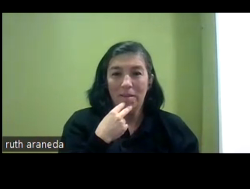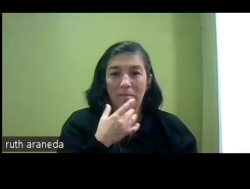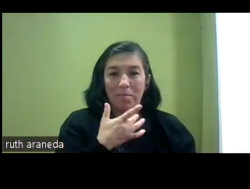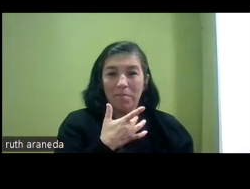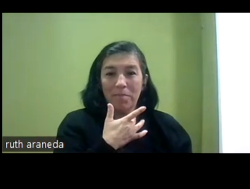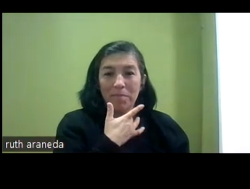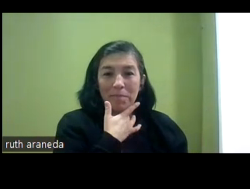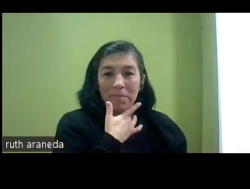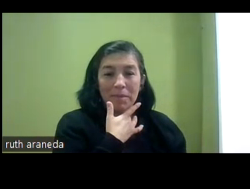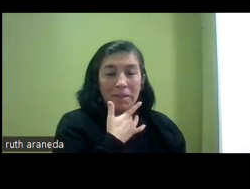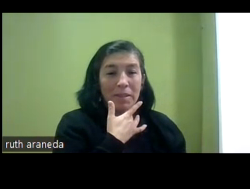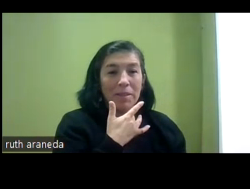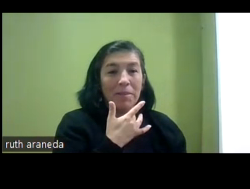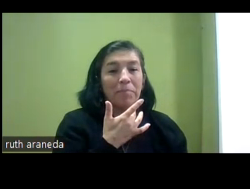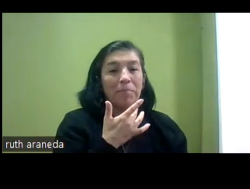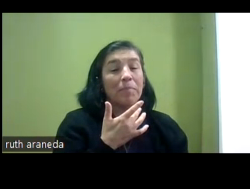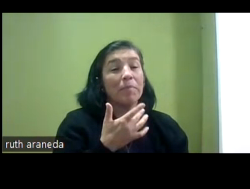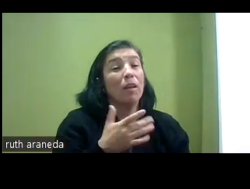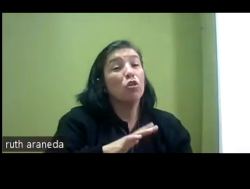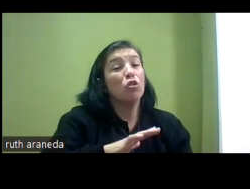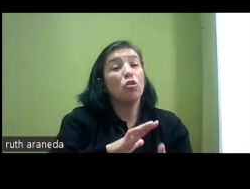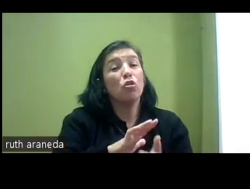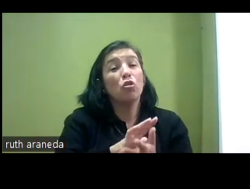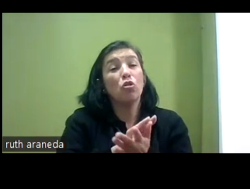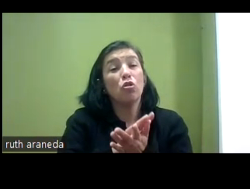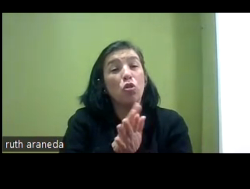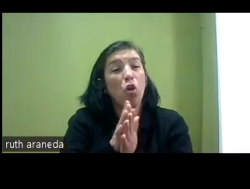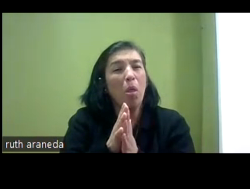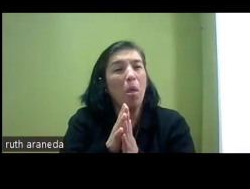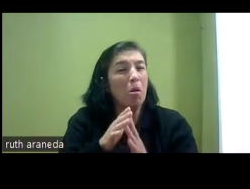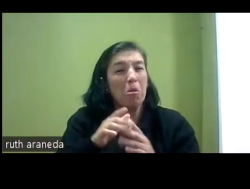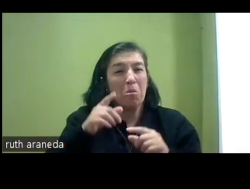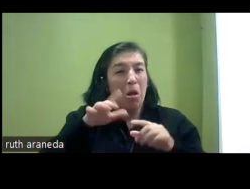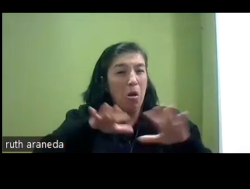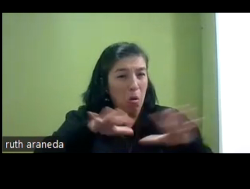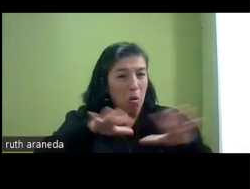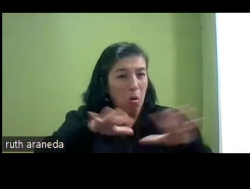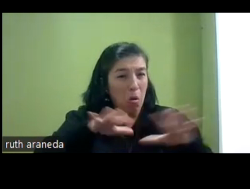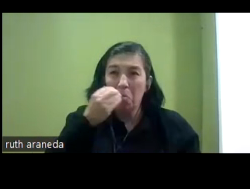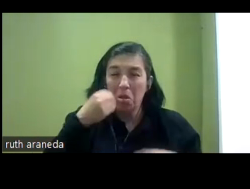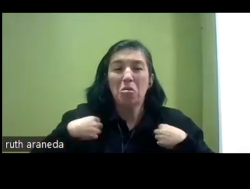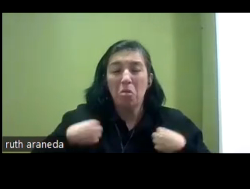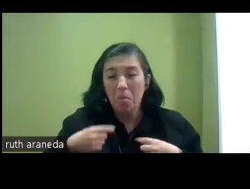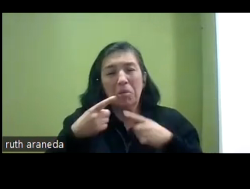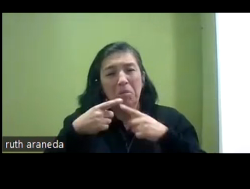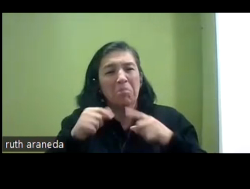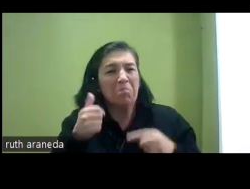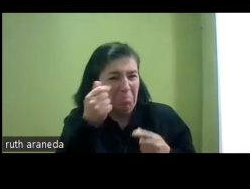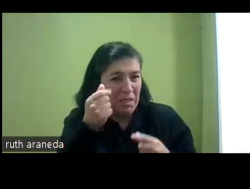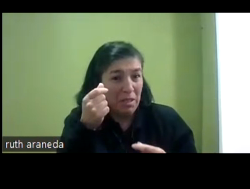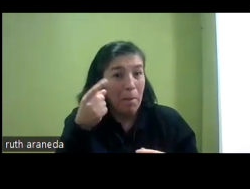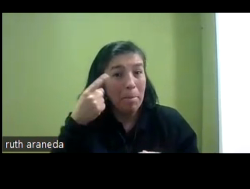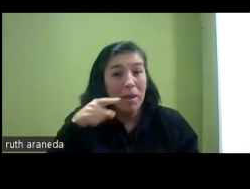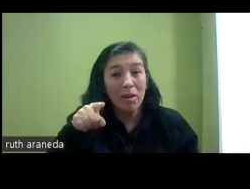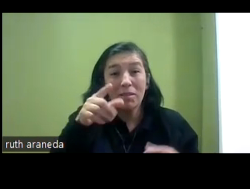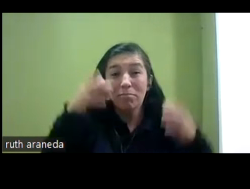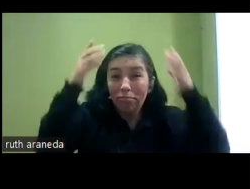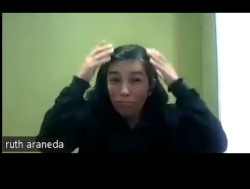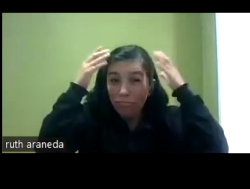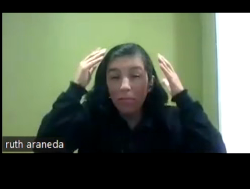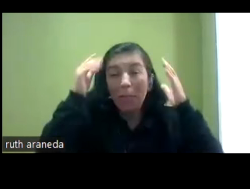les decía, todo lo demás es compartido. La vestimenta es compartida. Suponemos que creencias